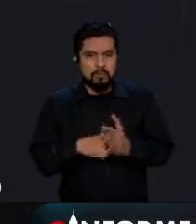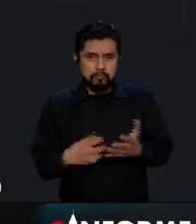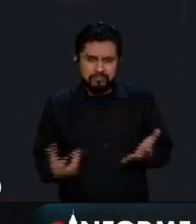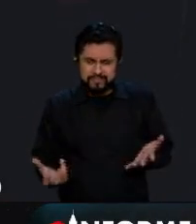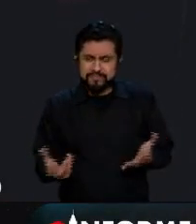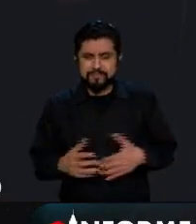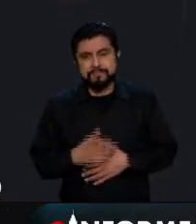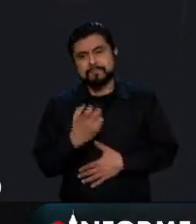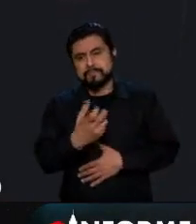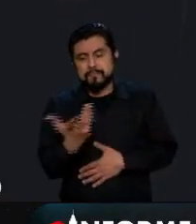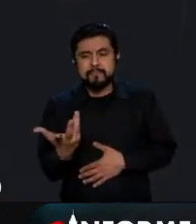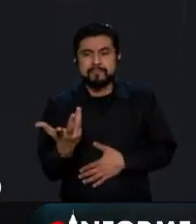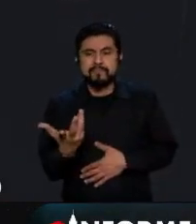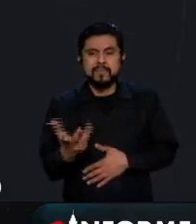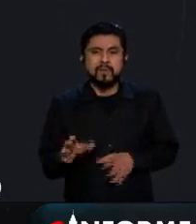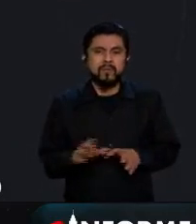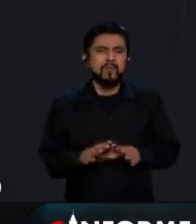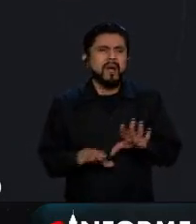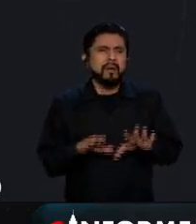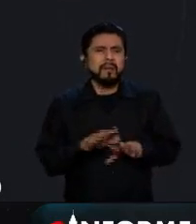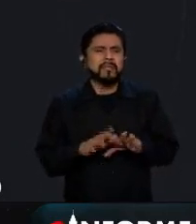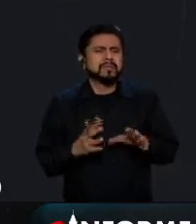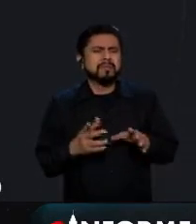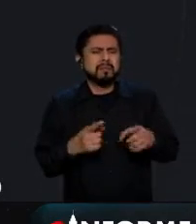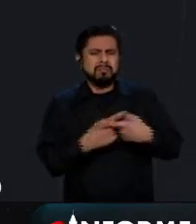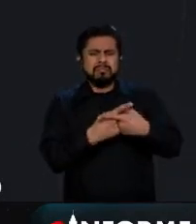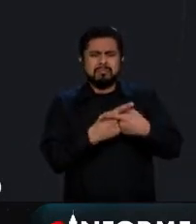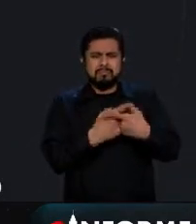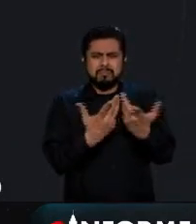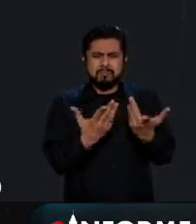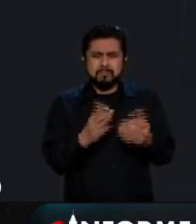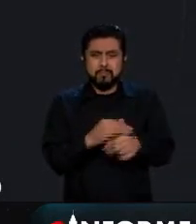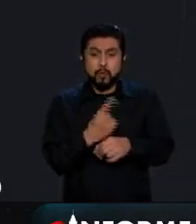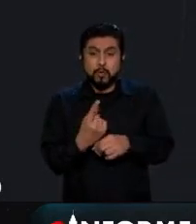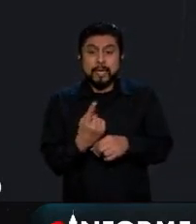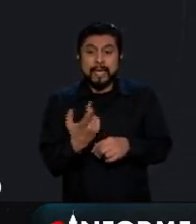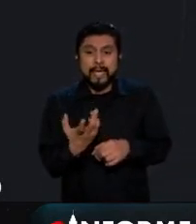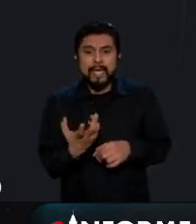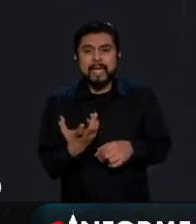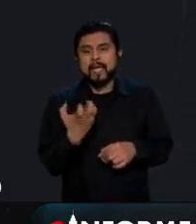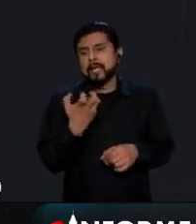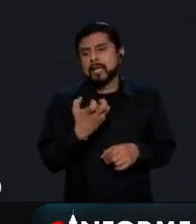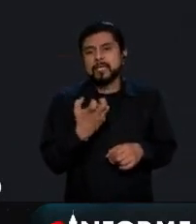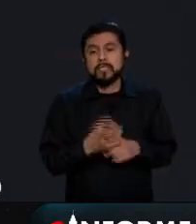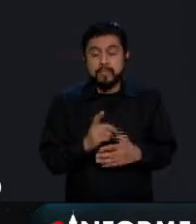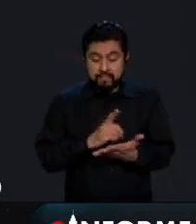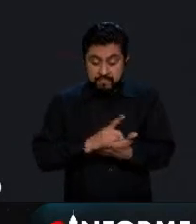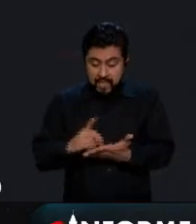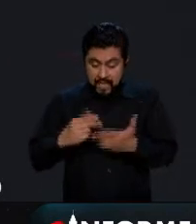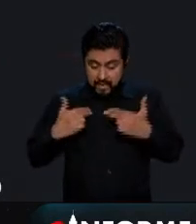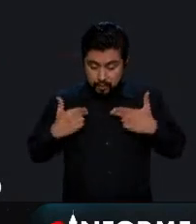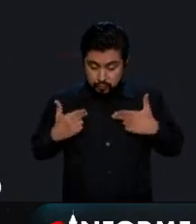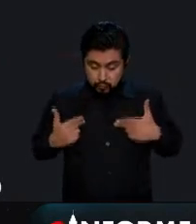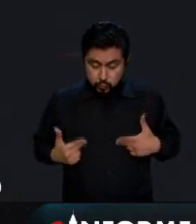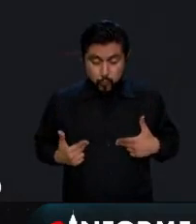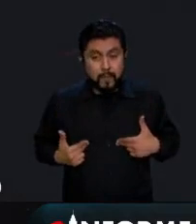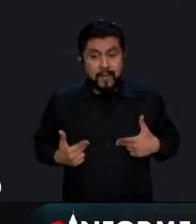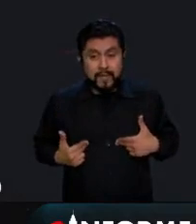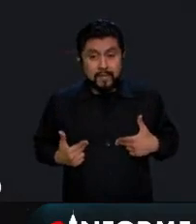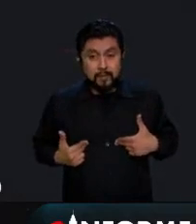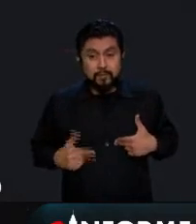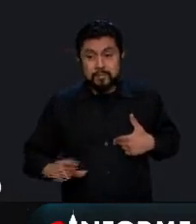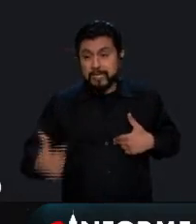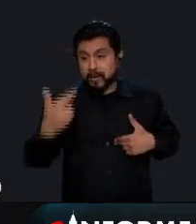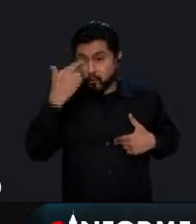estos actos controversiales porque al final no está por encima la condición de derechos humanos y acuérdense, los